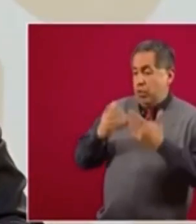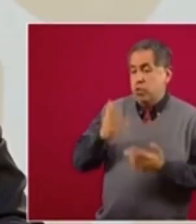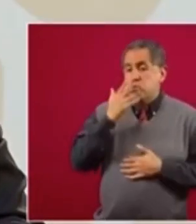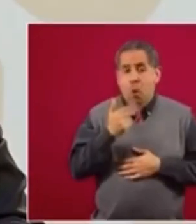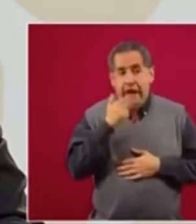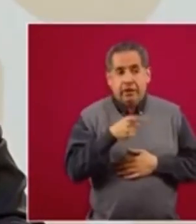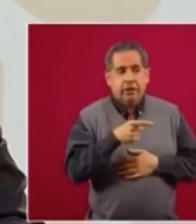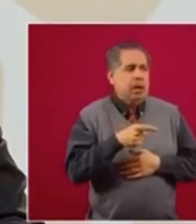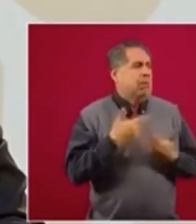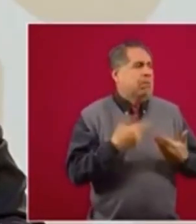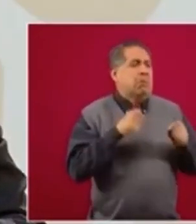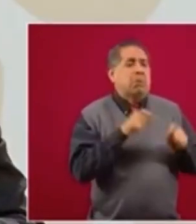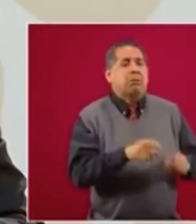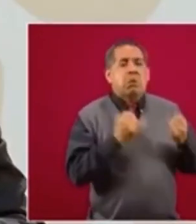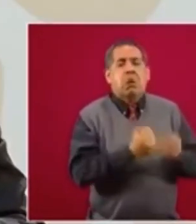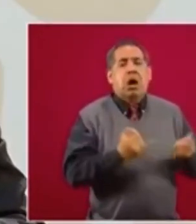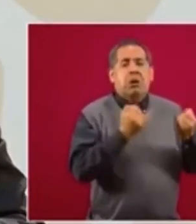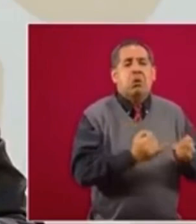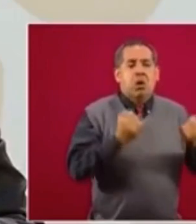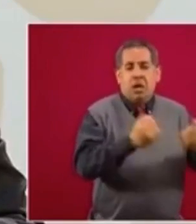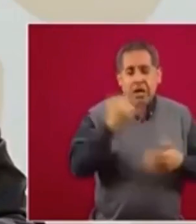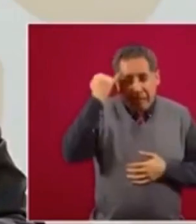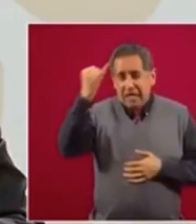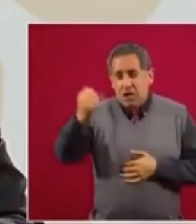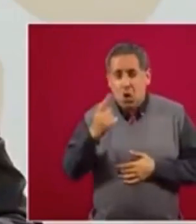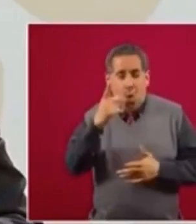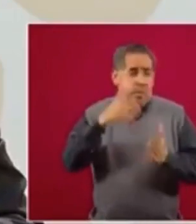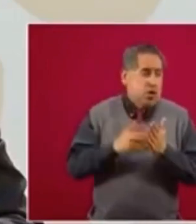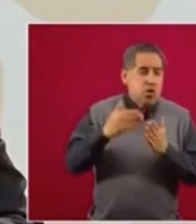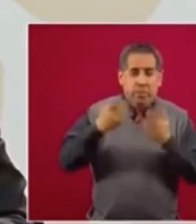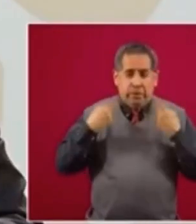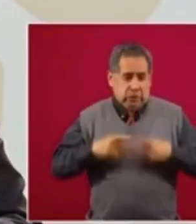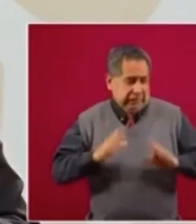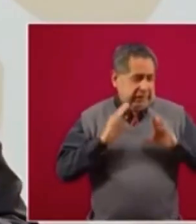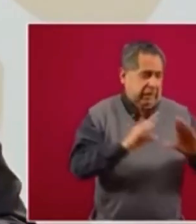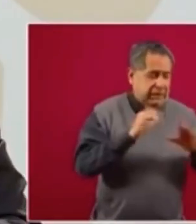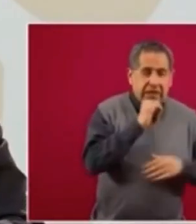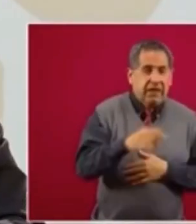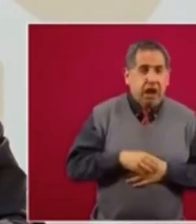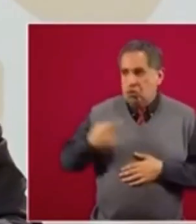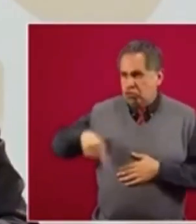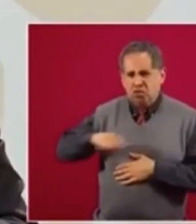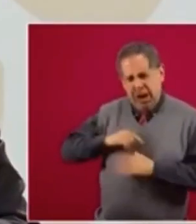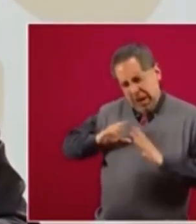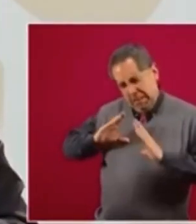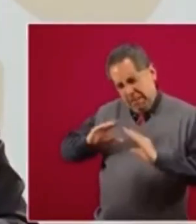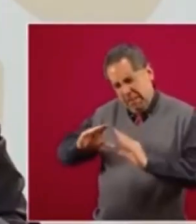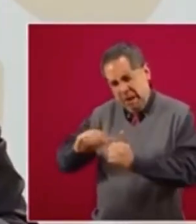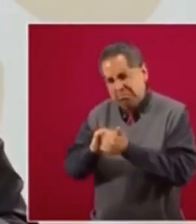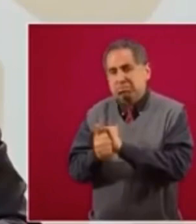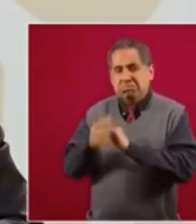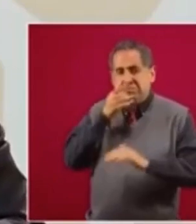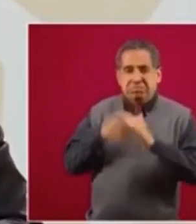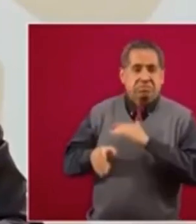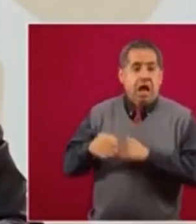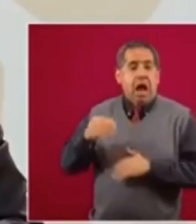sexenio, porque capacitar a 1,000,000 de personas no es sencillo. Y lo hicimos para todos